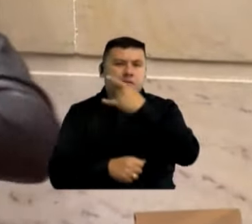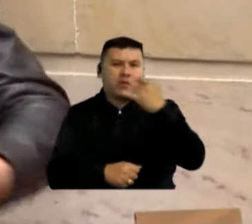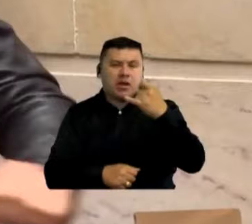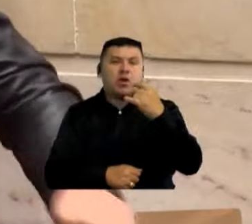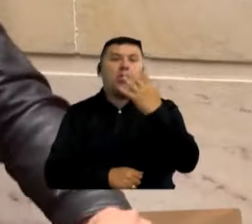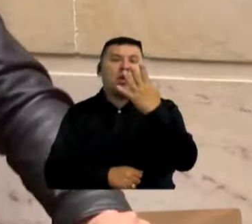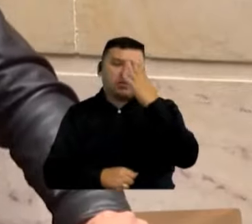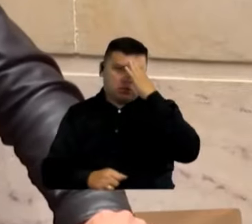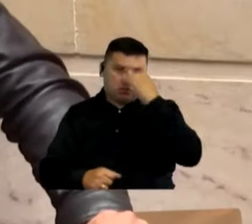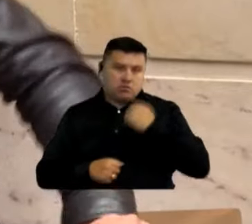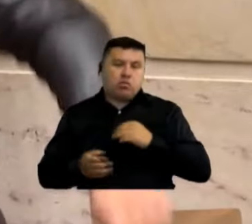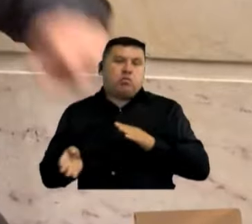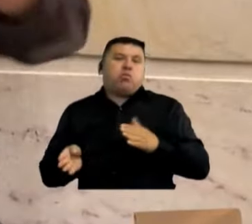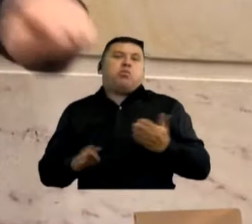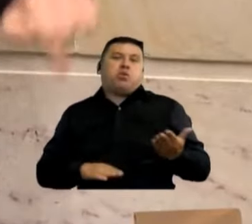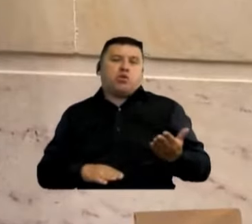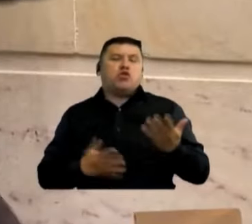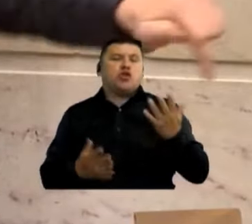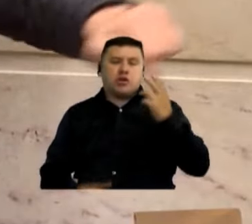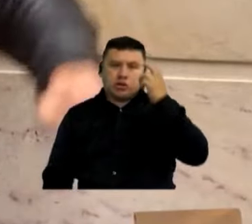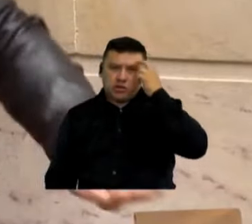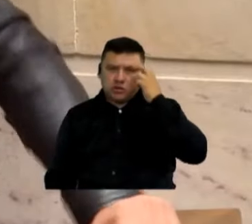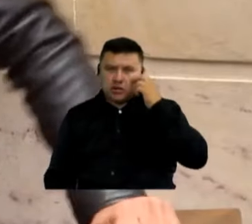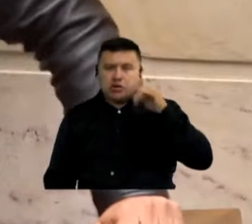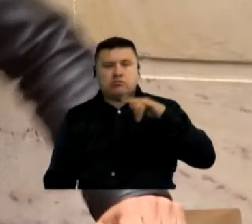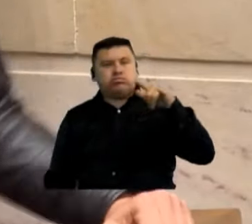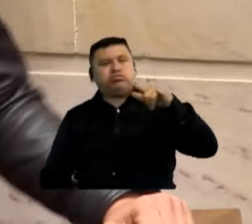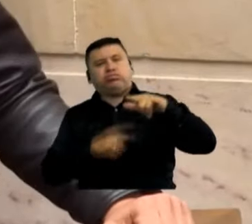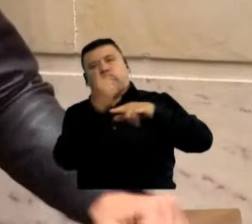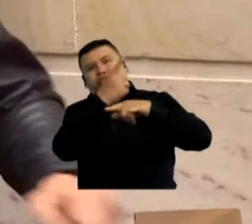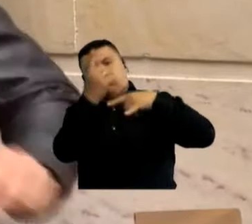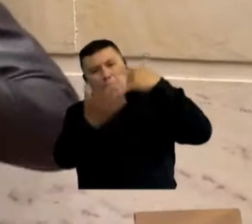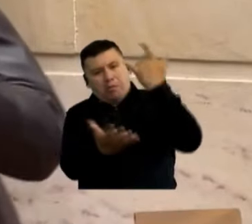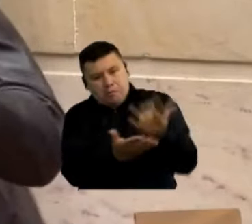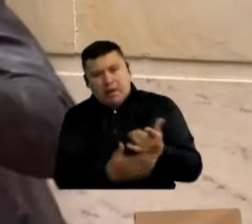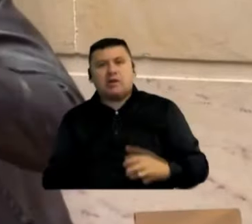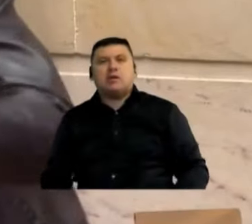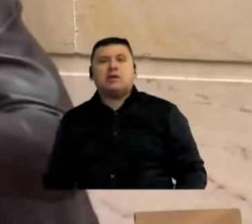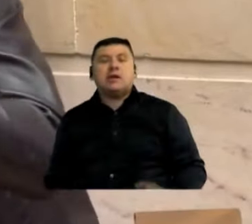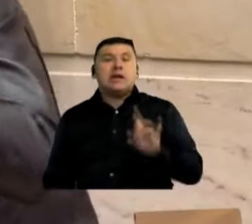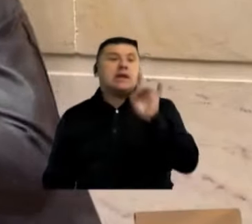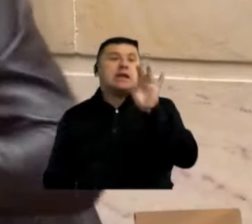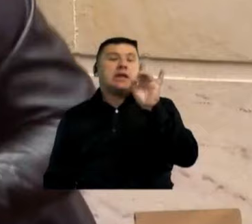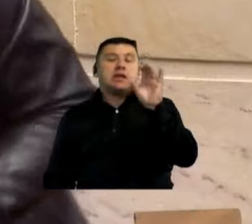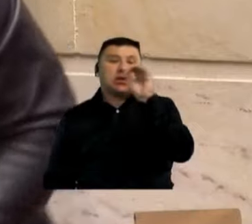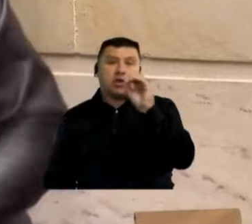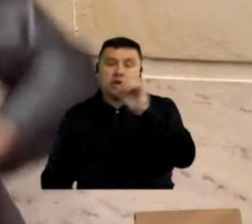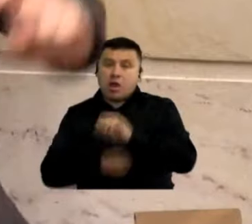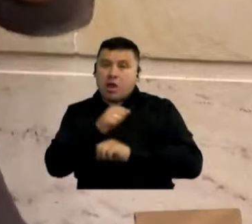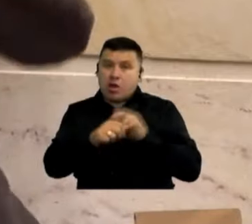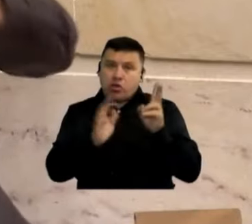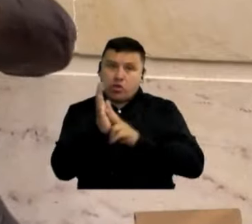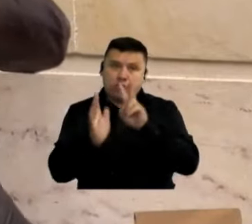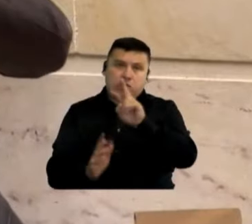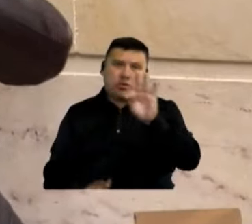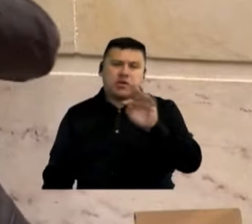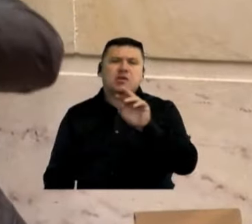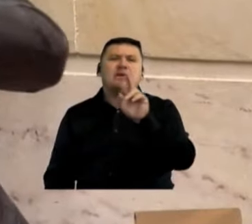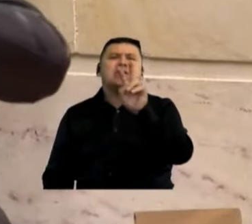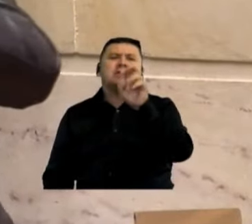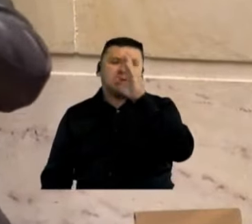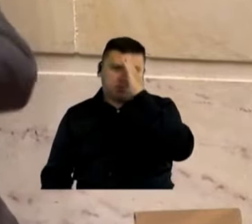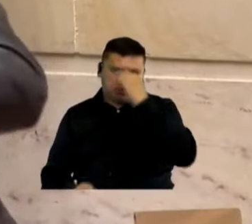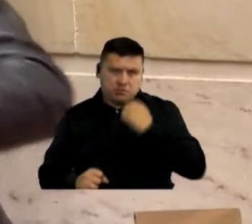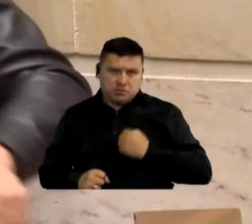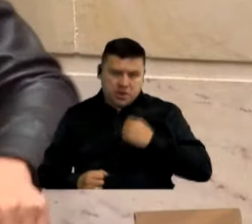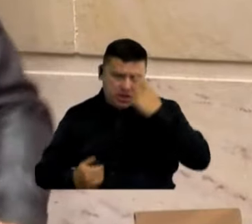4 militares murieron en el Chocó por la caída de un helicóptero. El 15 de octubre del 2023, 7